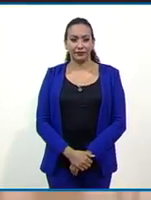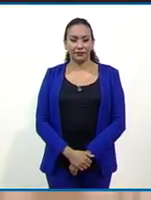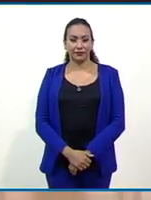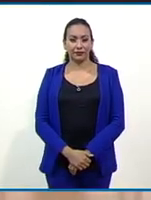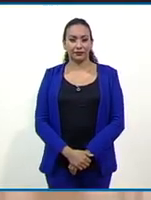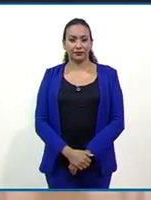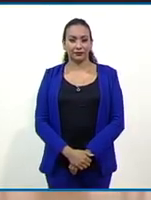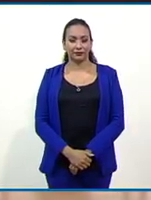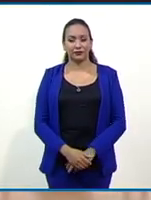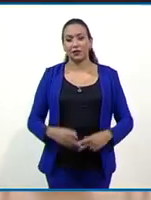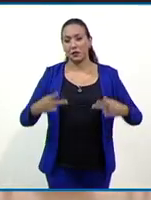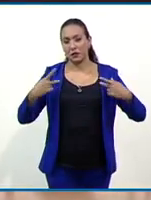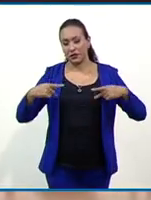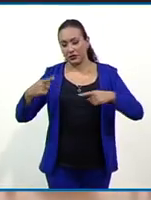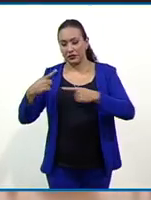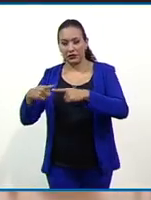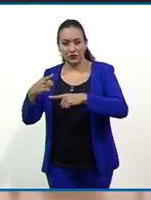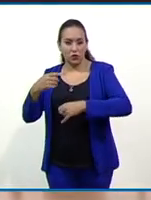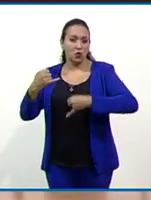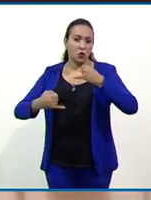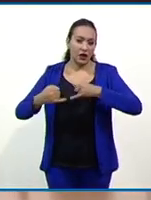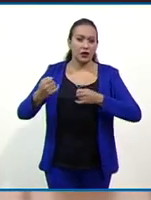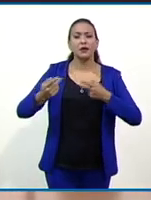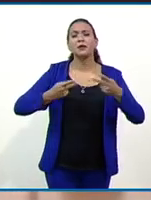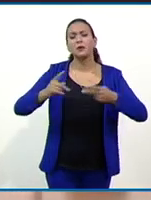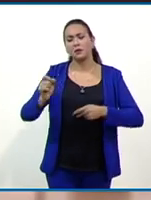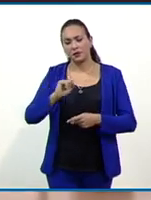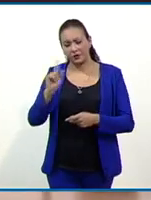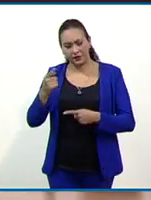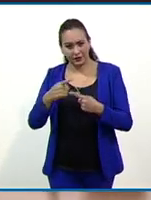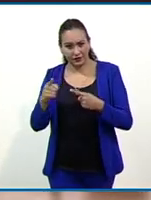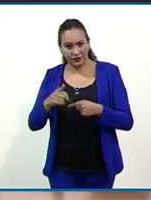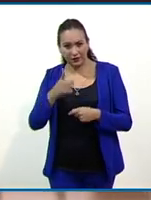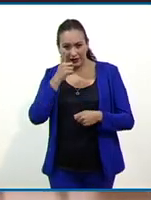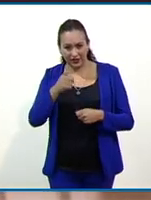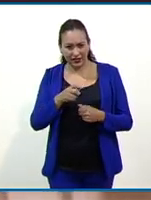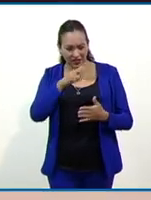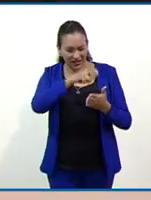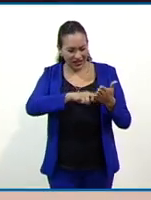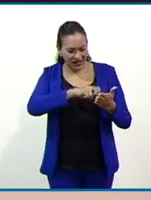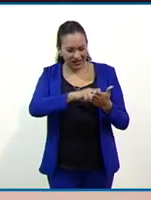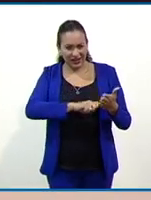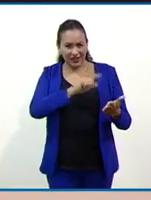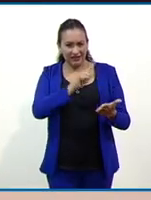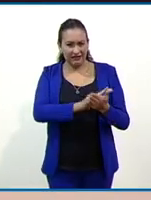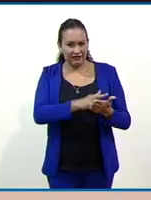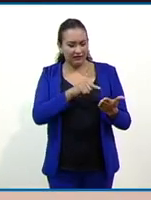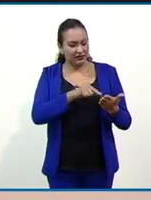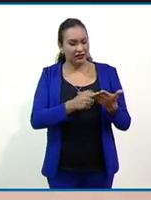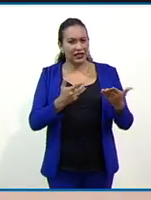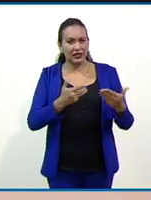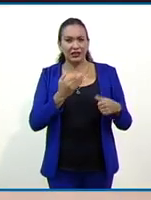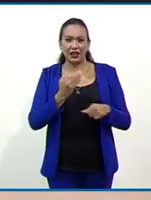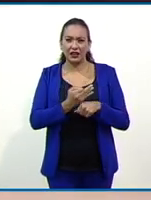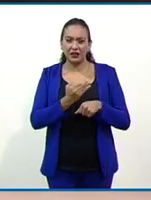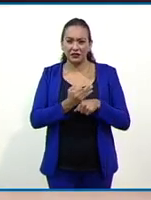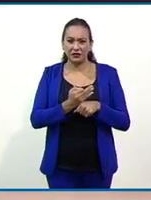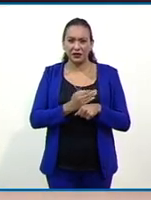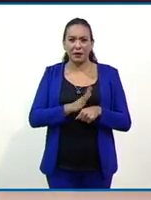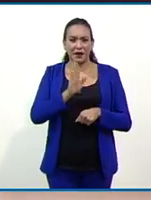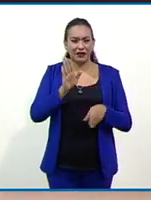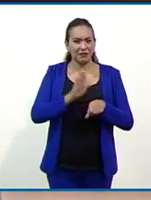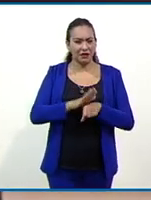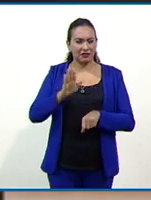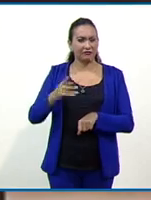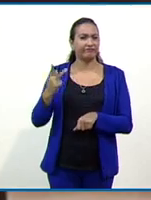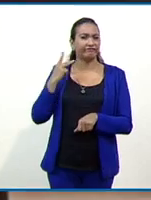De acuerdo con personas juzgadoras y especialistas, la reforma al Poder Judicial se está ejecutando según la inercia política y de cara a